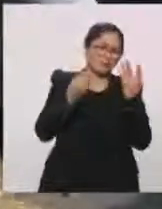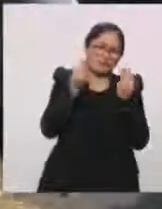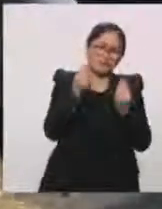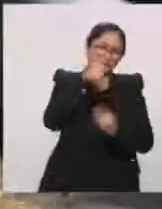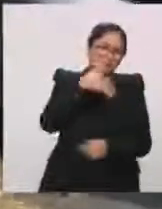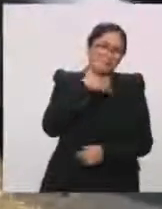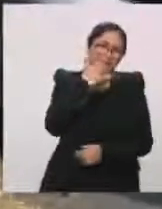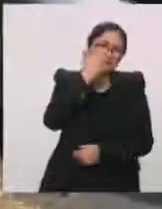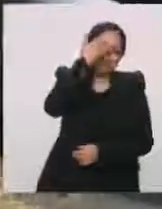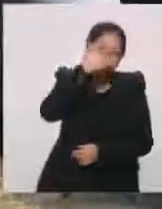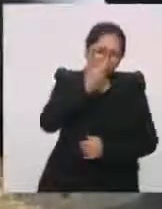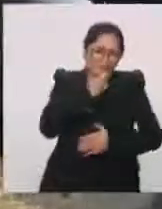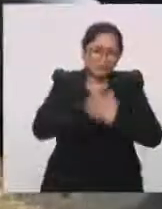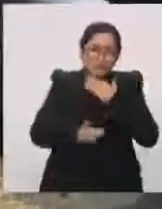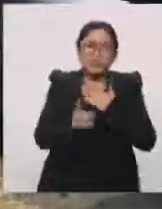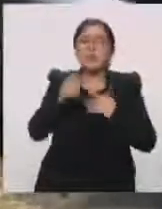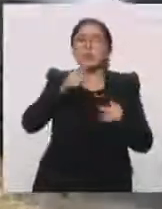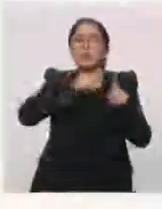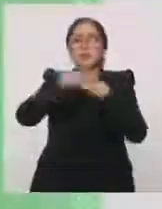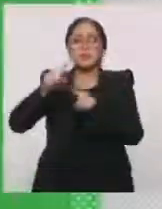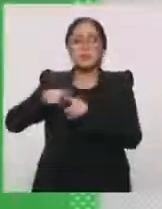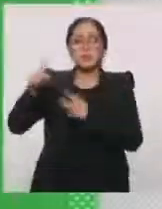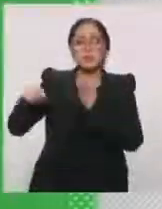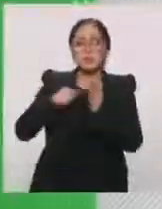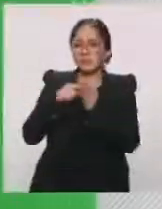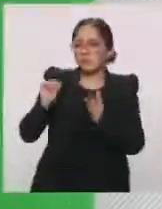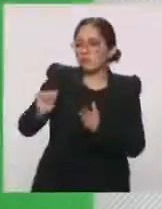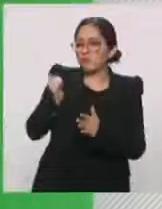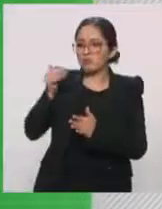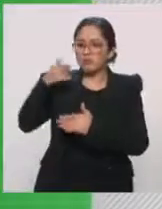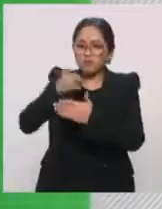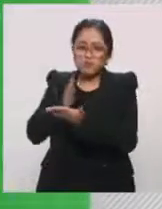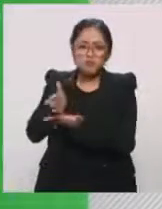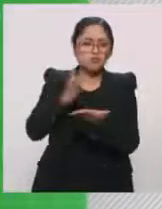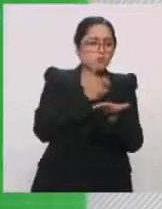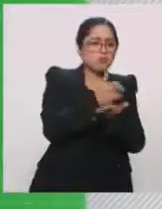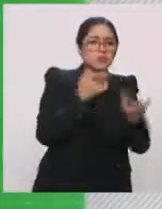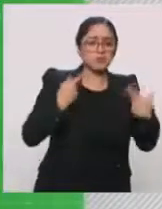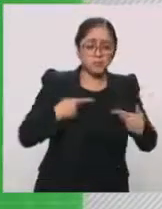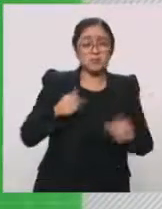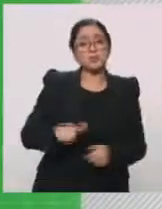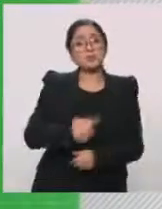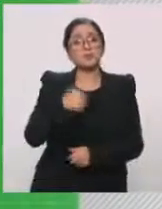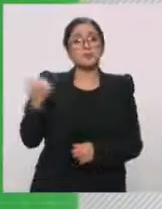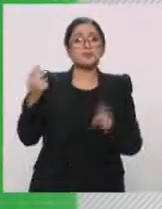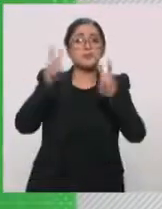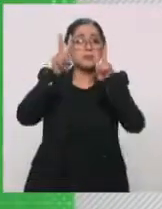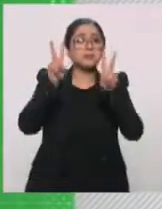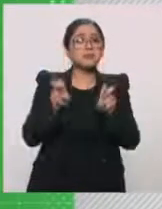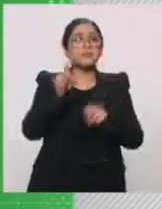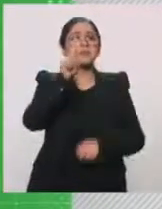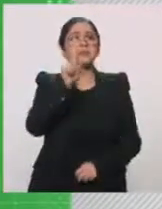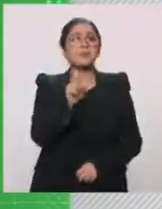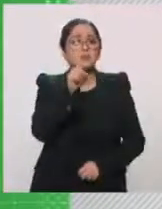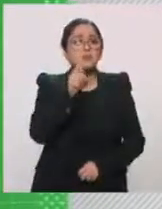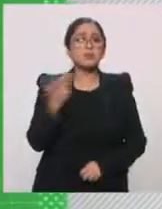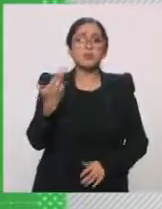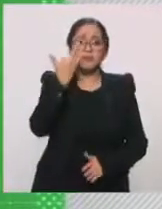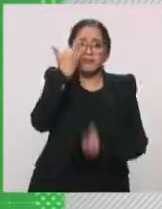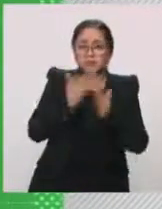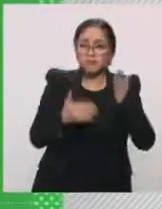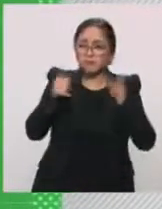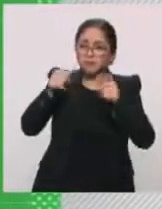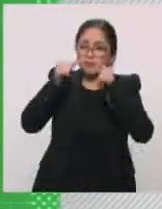Vemos cómo se van cooptando estos espacios. Vemos también el tema del agua. Son espacios que no tienen provisión de